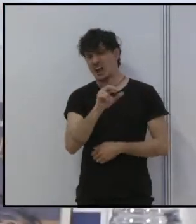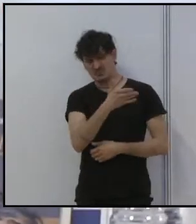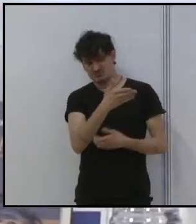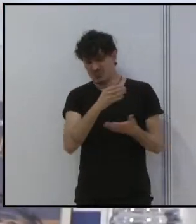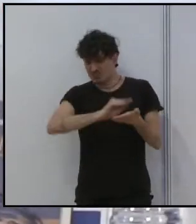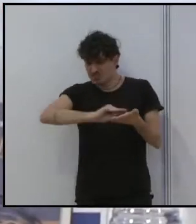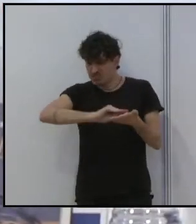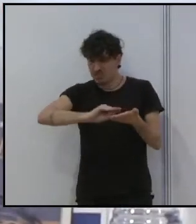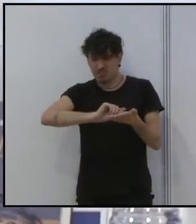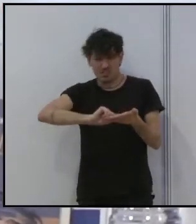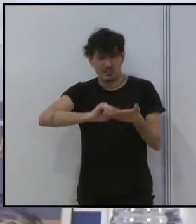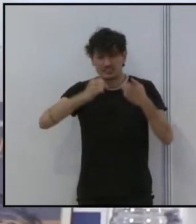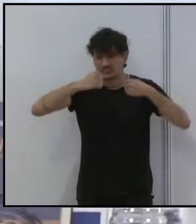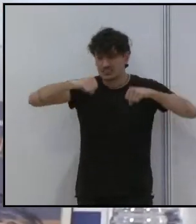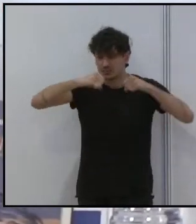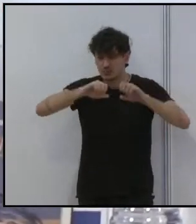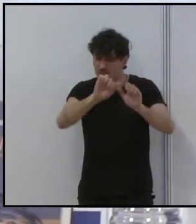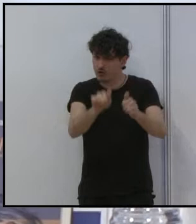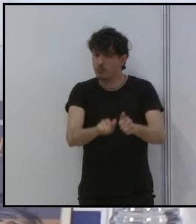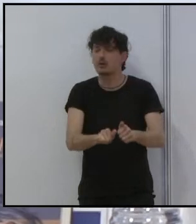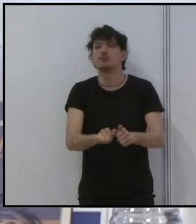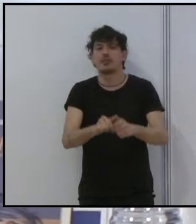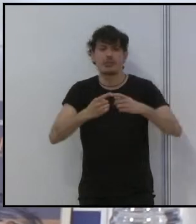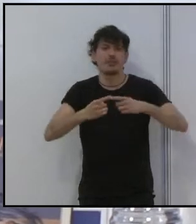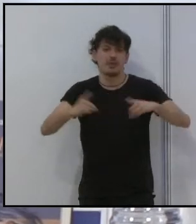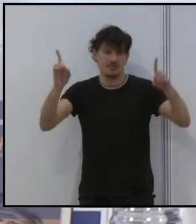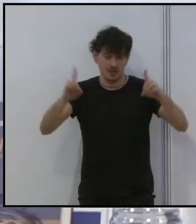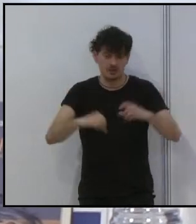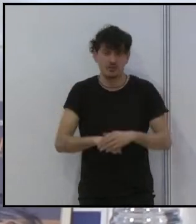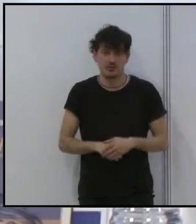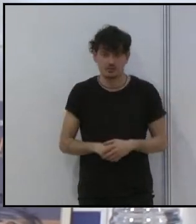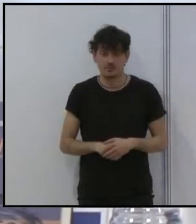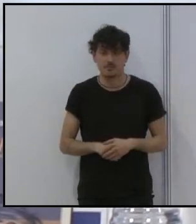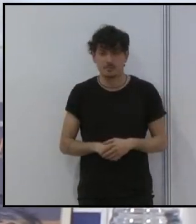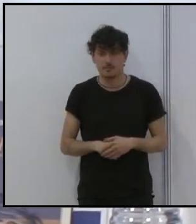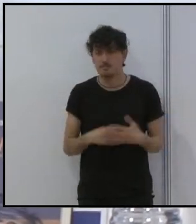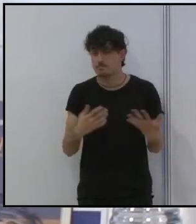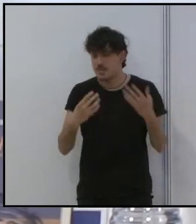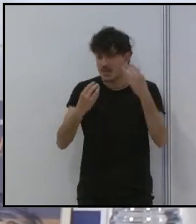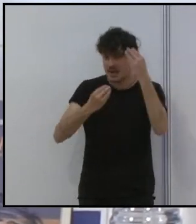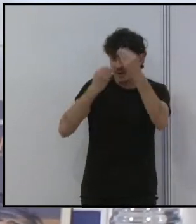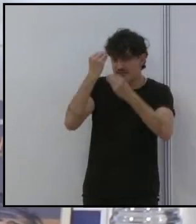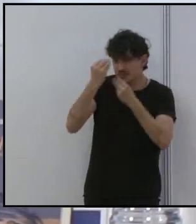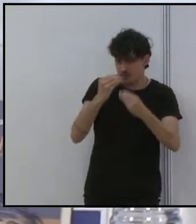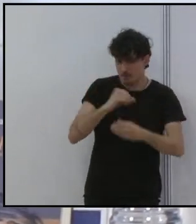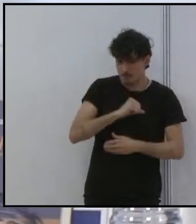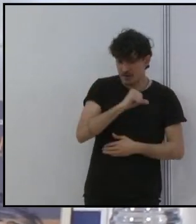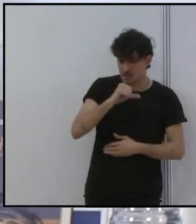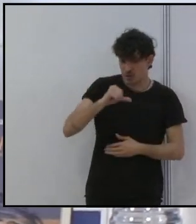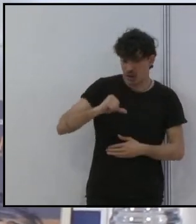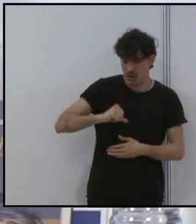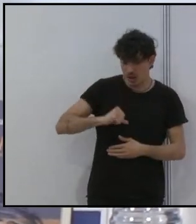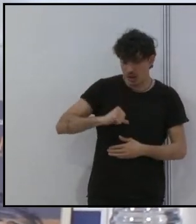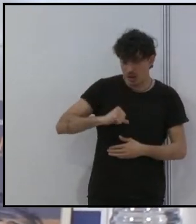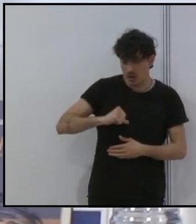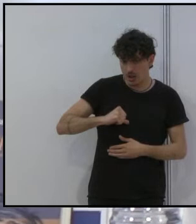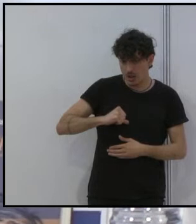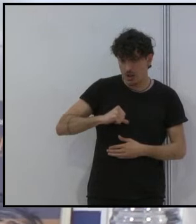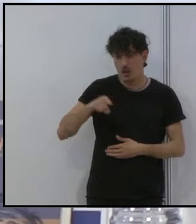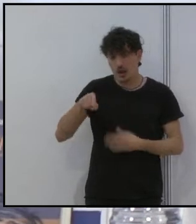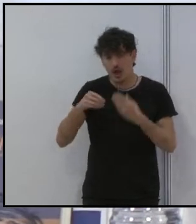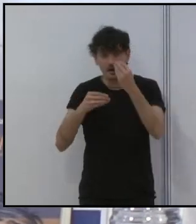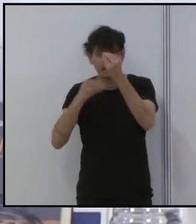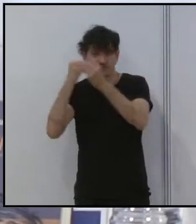forma distinta, en la que se une la reflexión personal con la